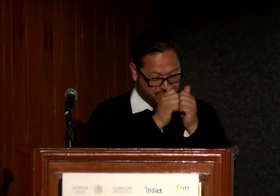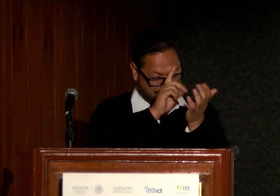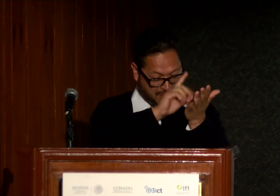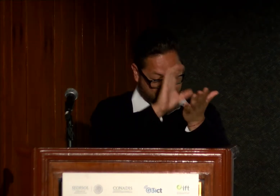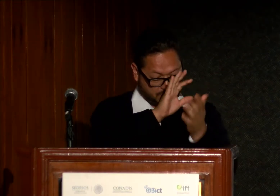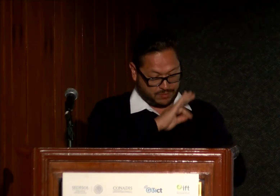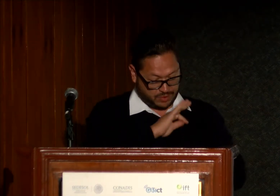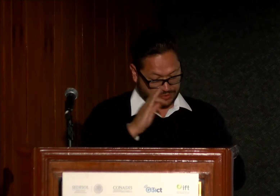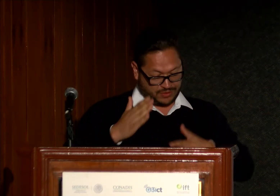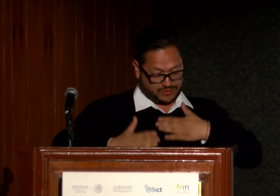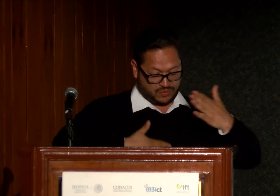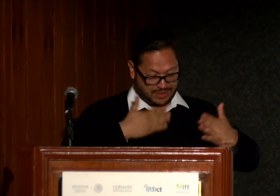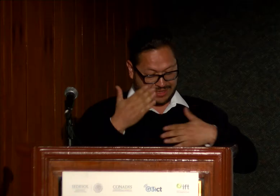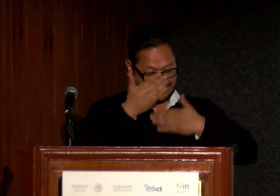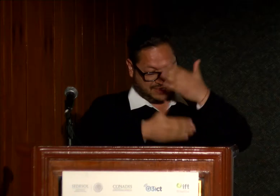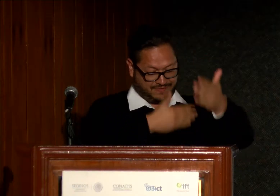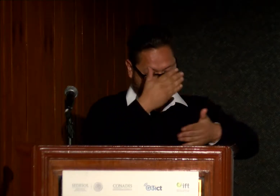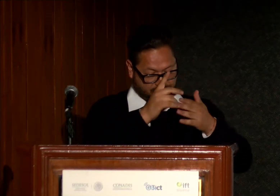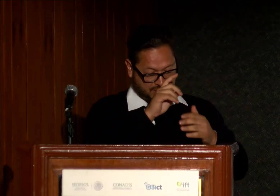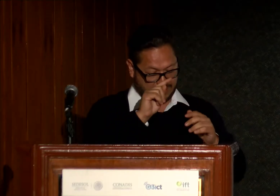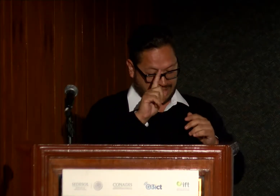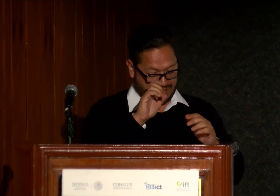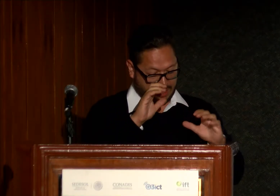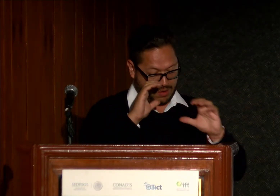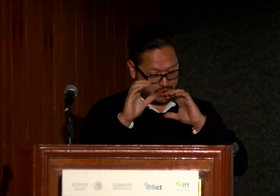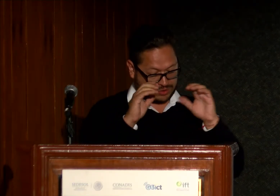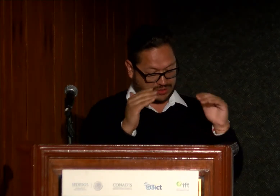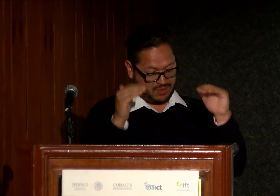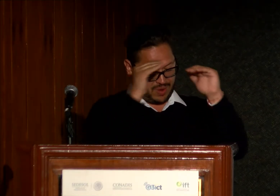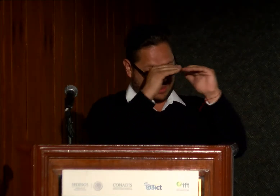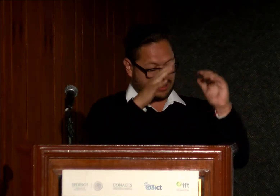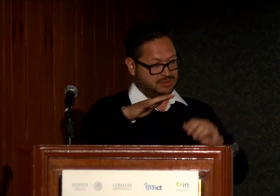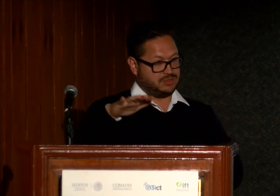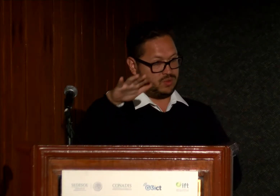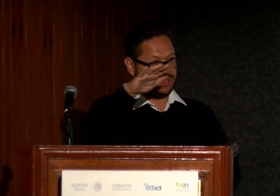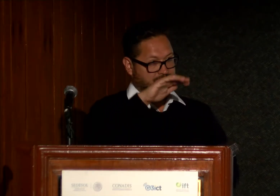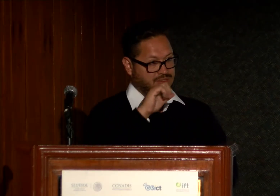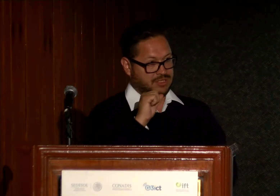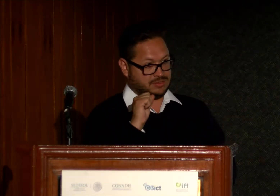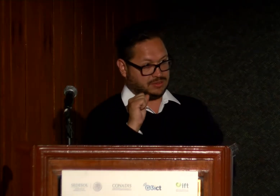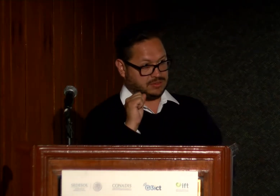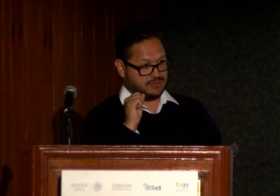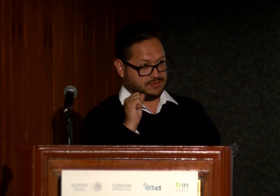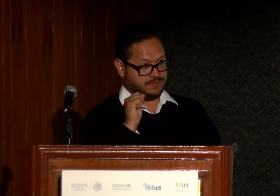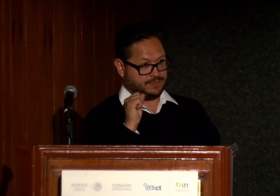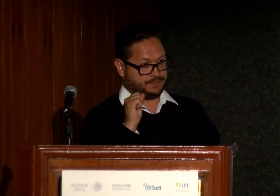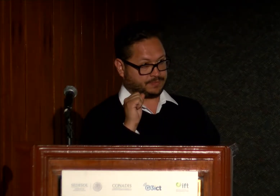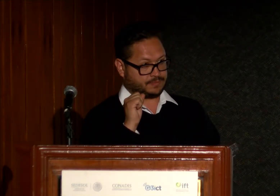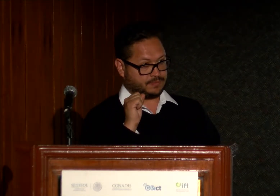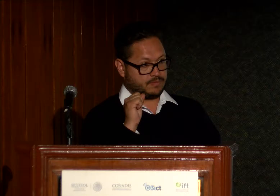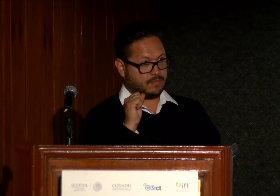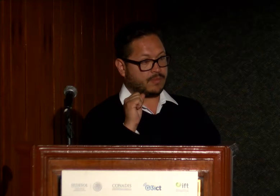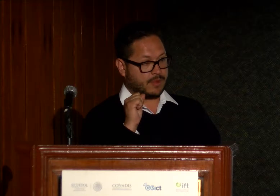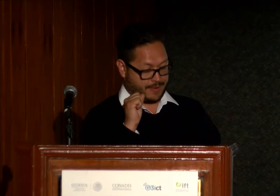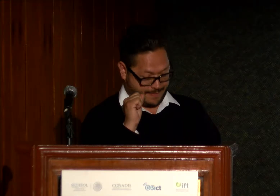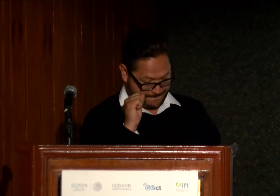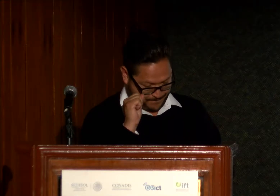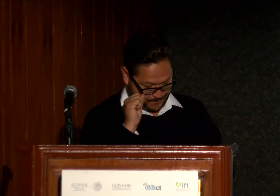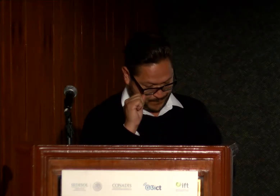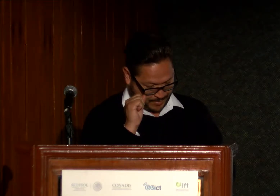más probable que las personas con discapacidad podamos disfrutar de los servicios de telecomunicaciones en igualdad